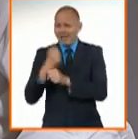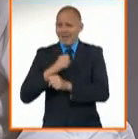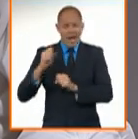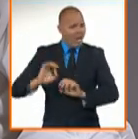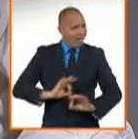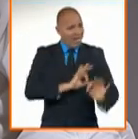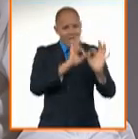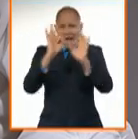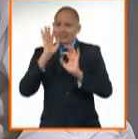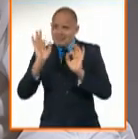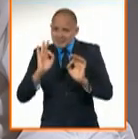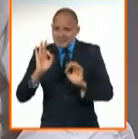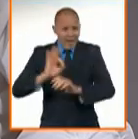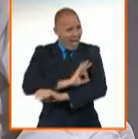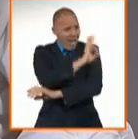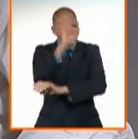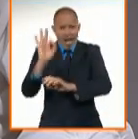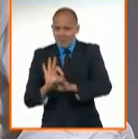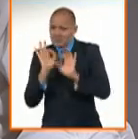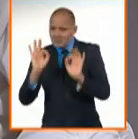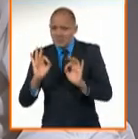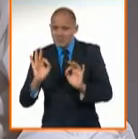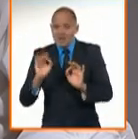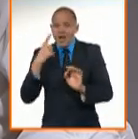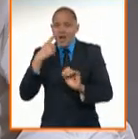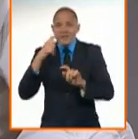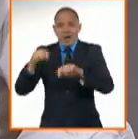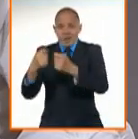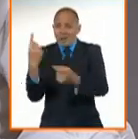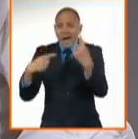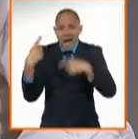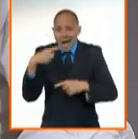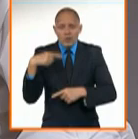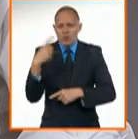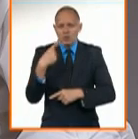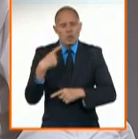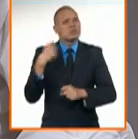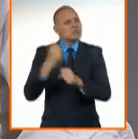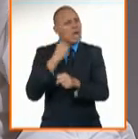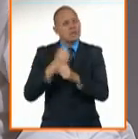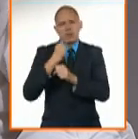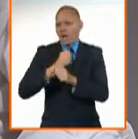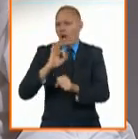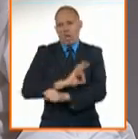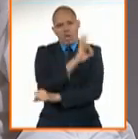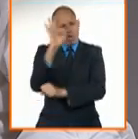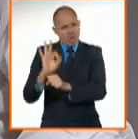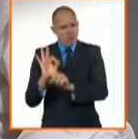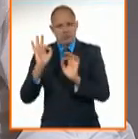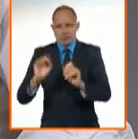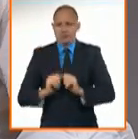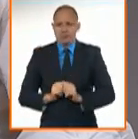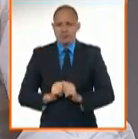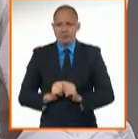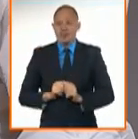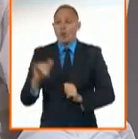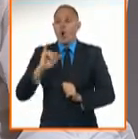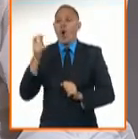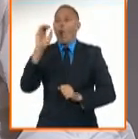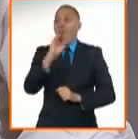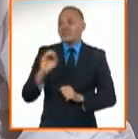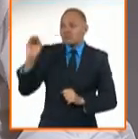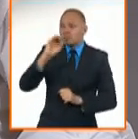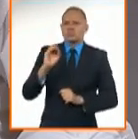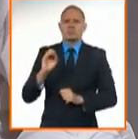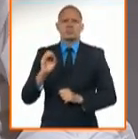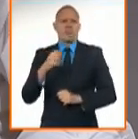averías que suben en nuestra en nuestras instalaciones energéticas que recibimos el apoyo de todos los organismos en las autoridades